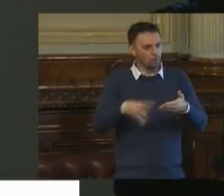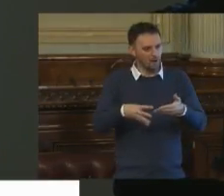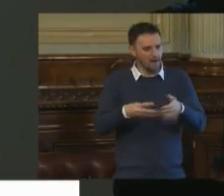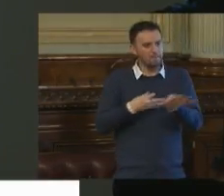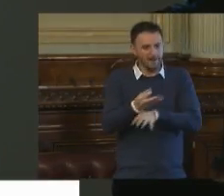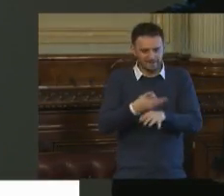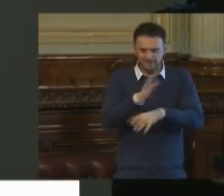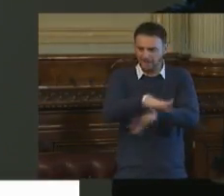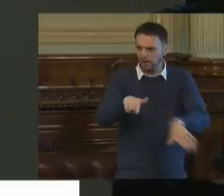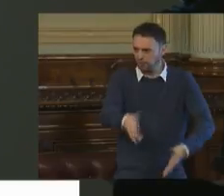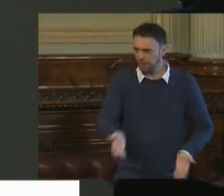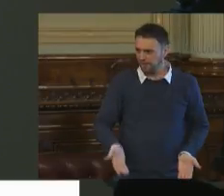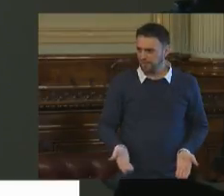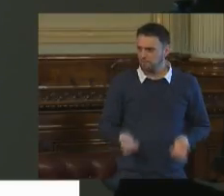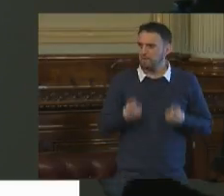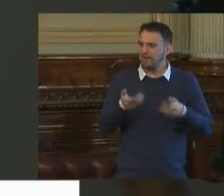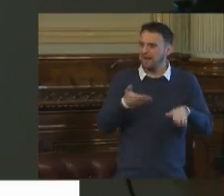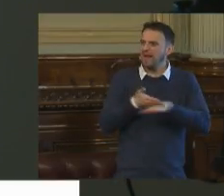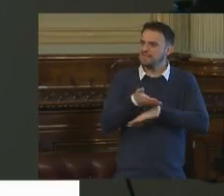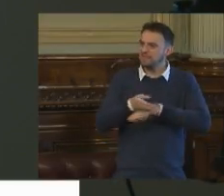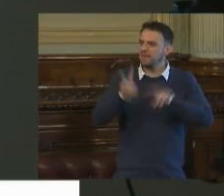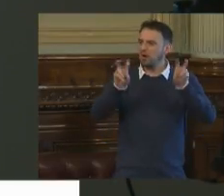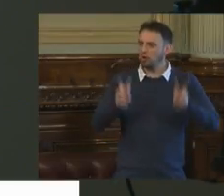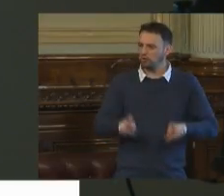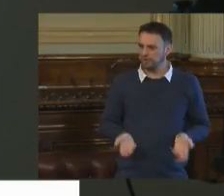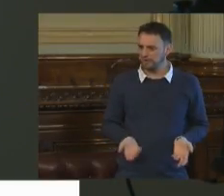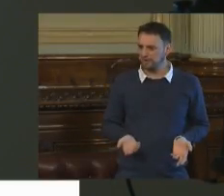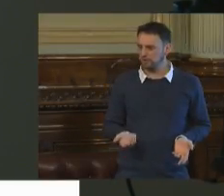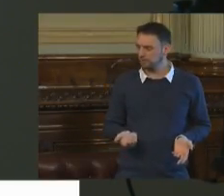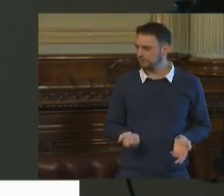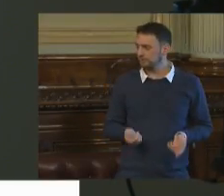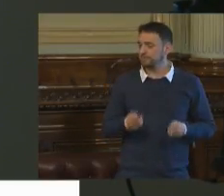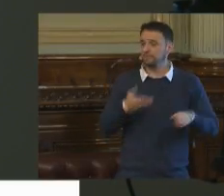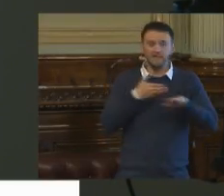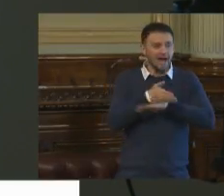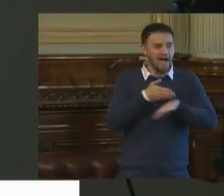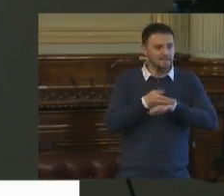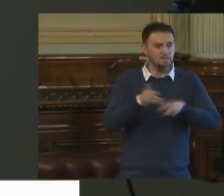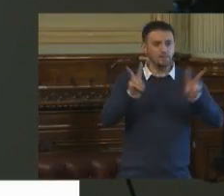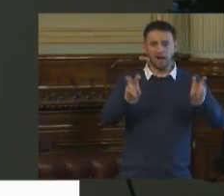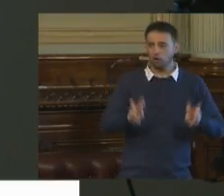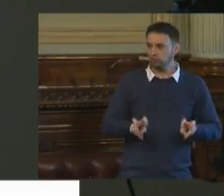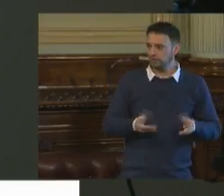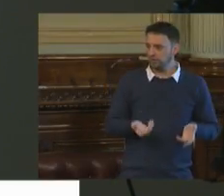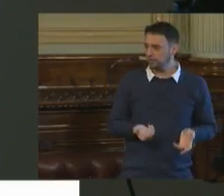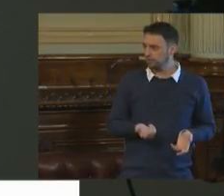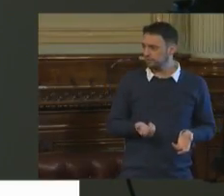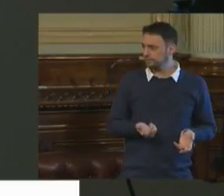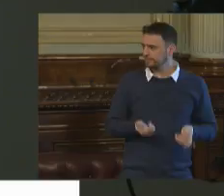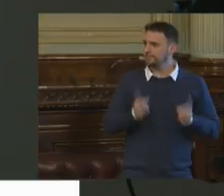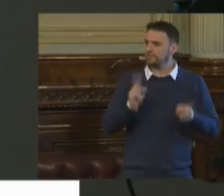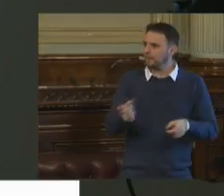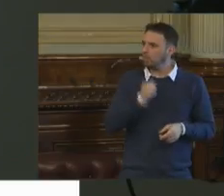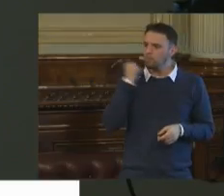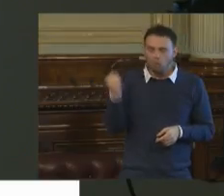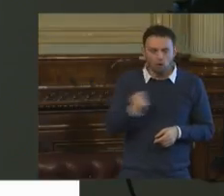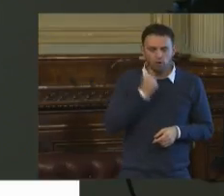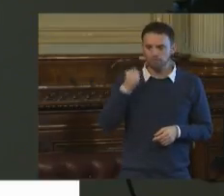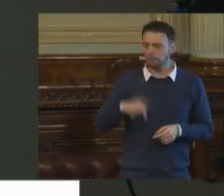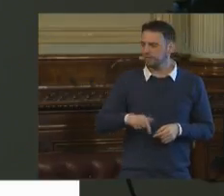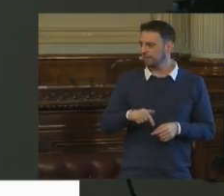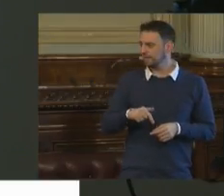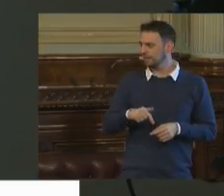poder contar con accesibilidad a los contenidos esta accesibilidad los contenidos también es muy